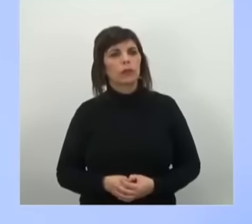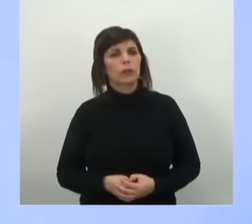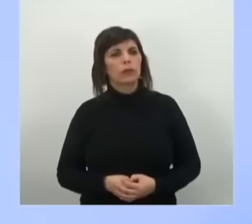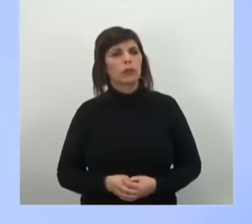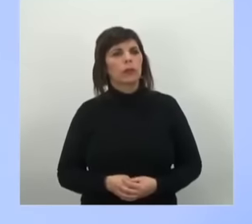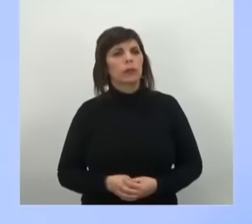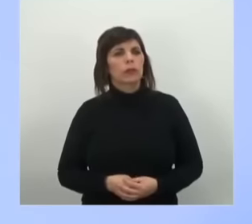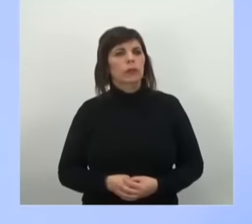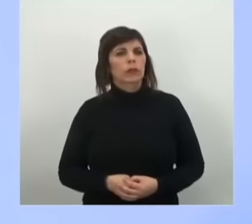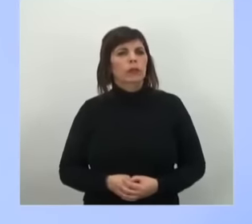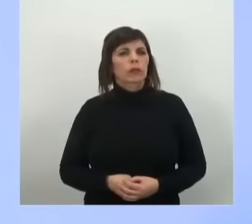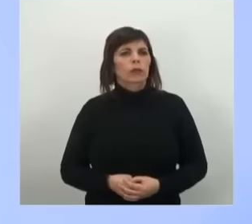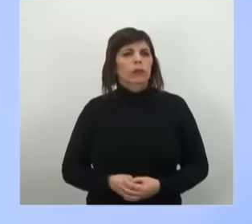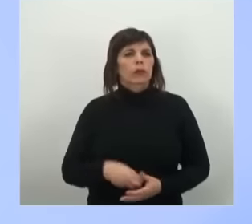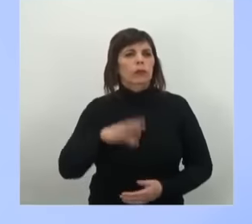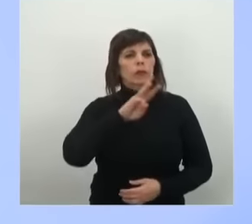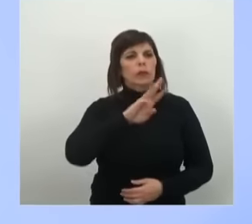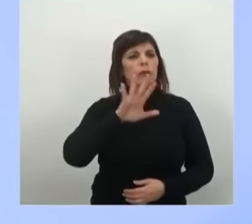35